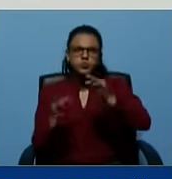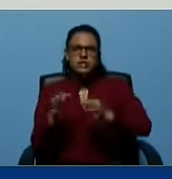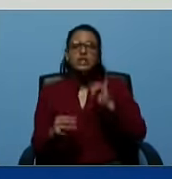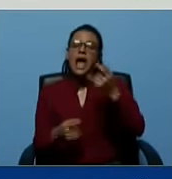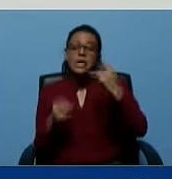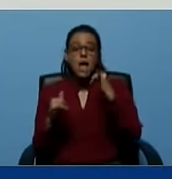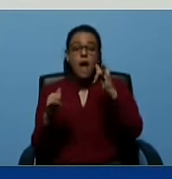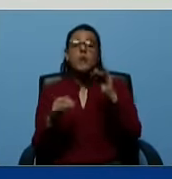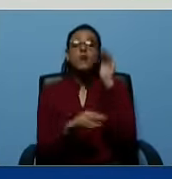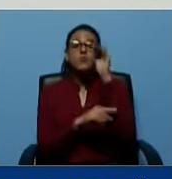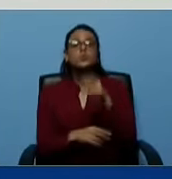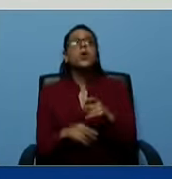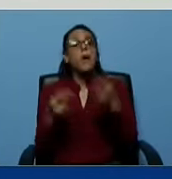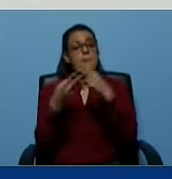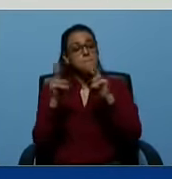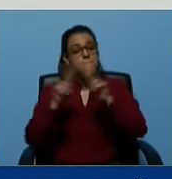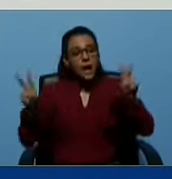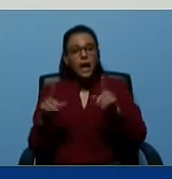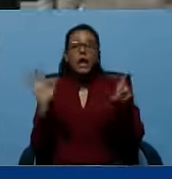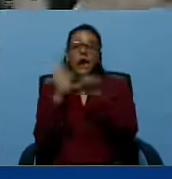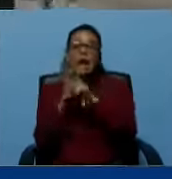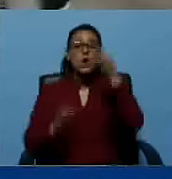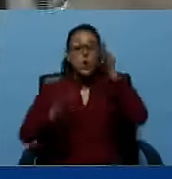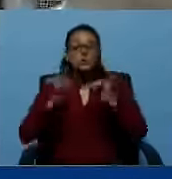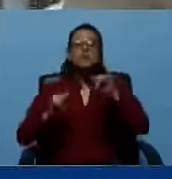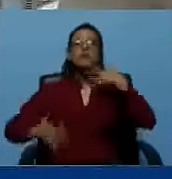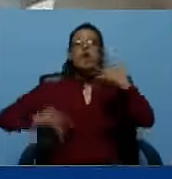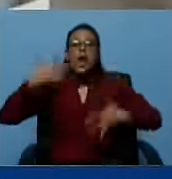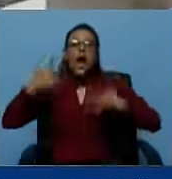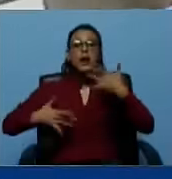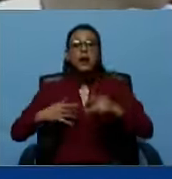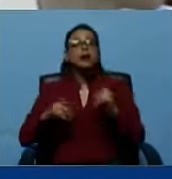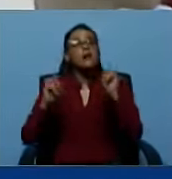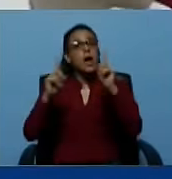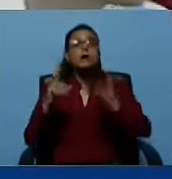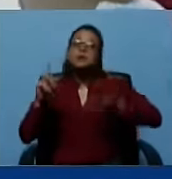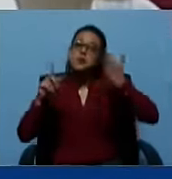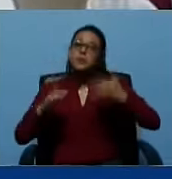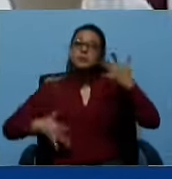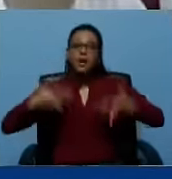habrá paz, ley, justicia y alegría. ¡Alegría!